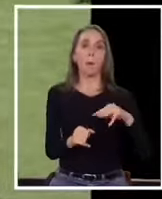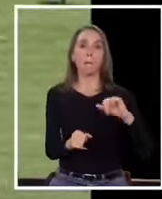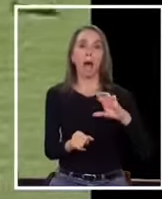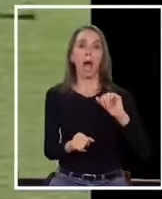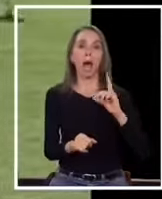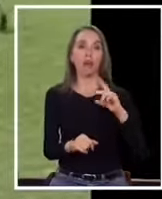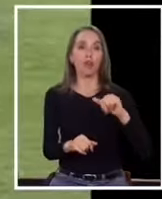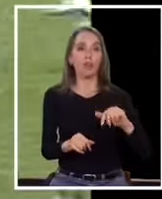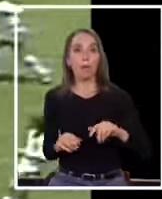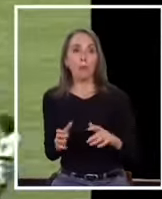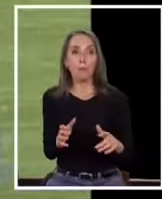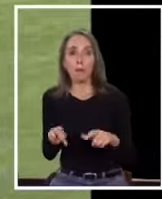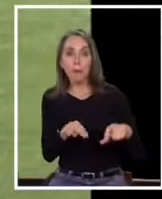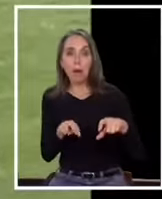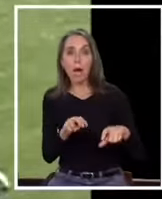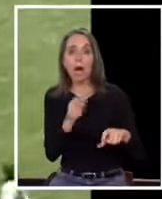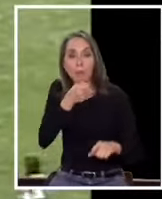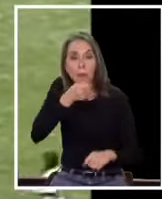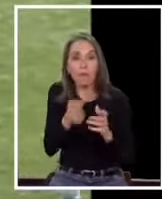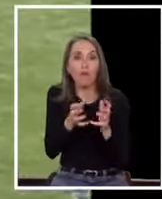Maradona.